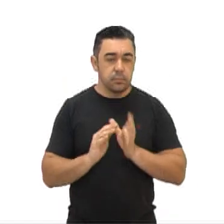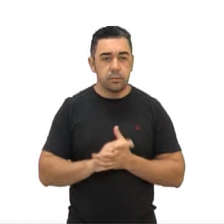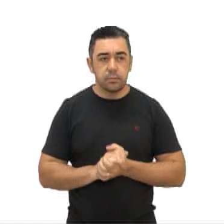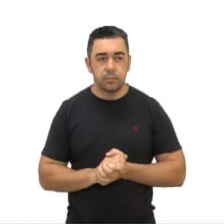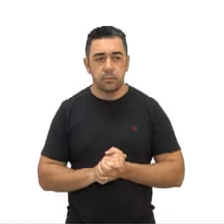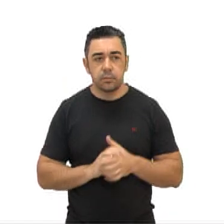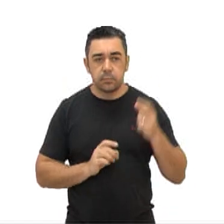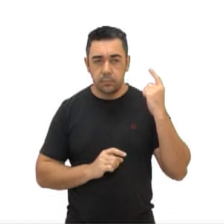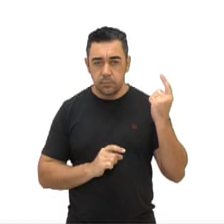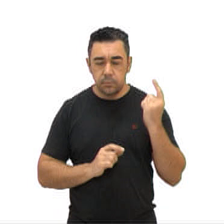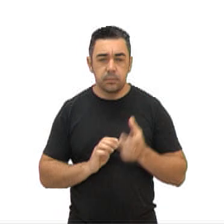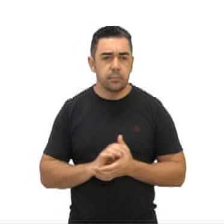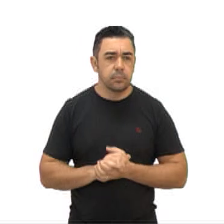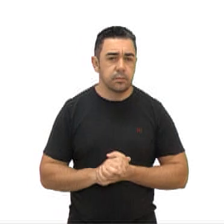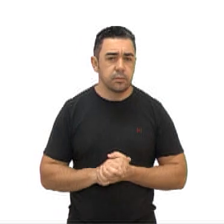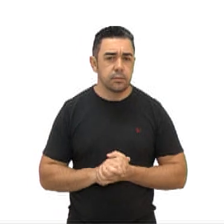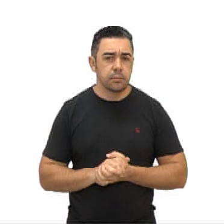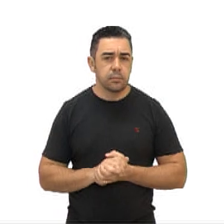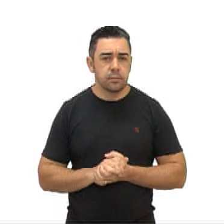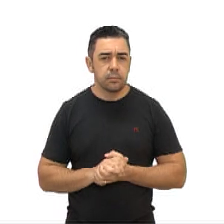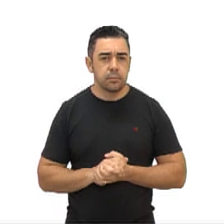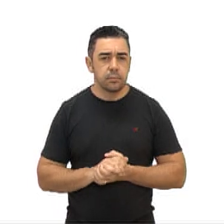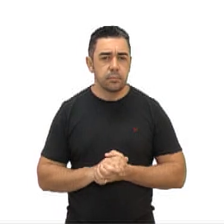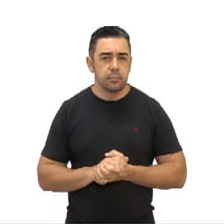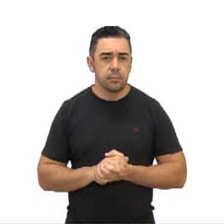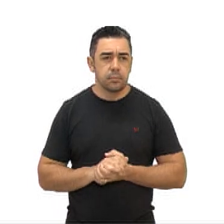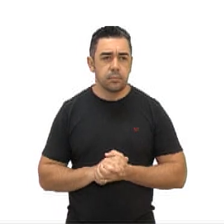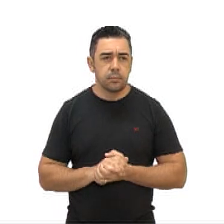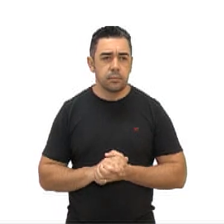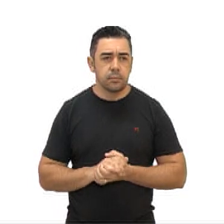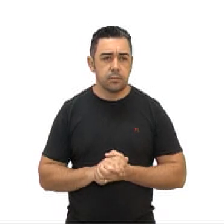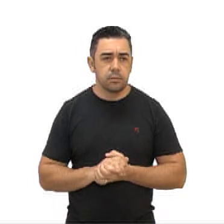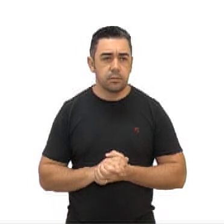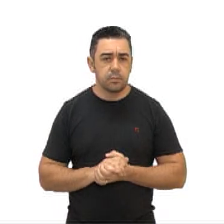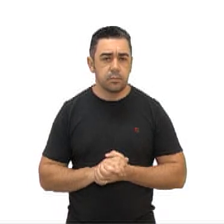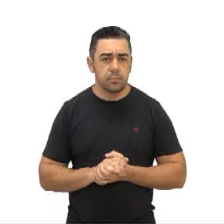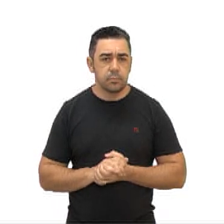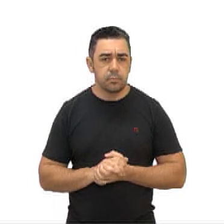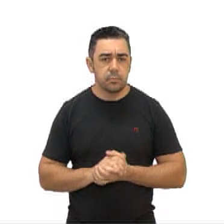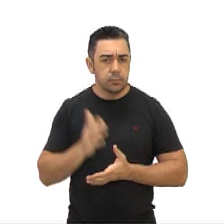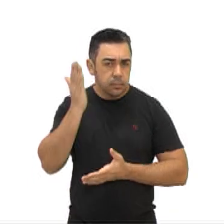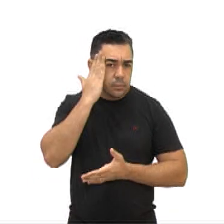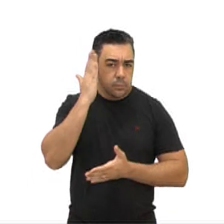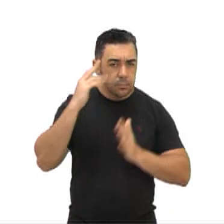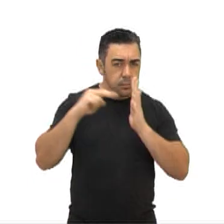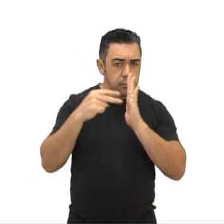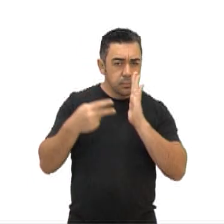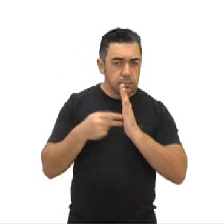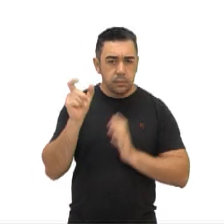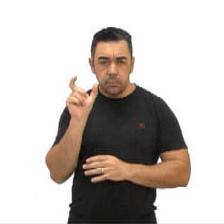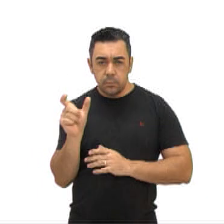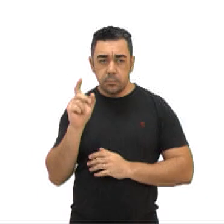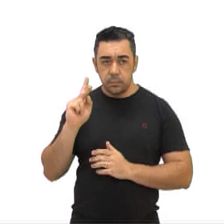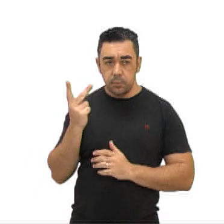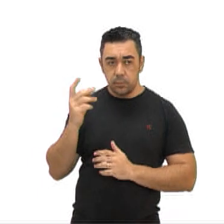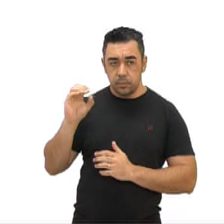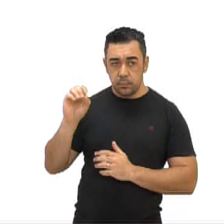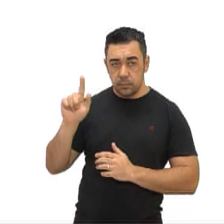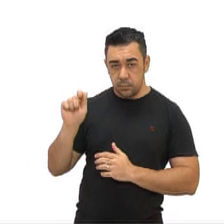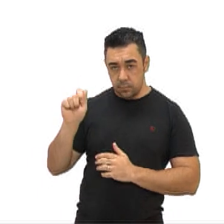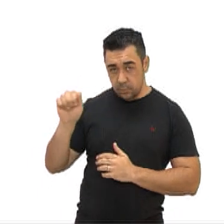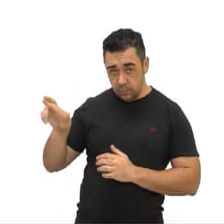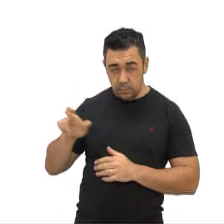1. ¿Sabes decir qual é a definição de la palavra hogar? Você vai pensar um pouquinho aí, vai